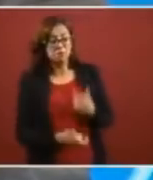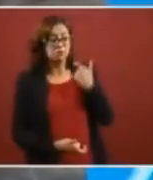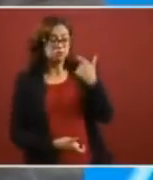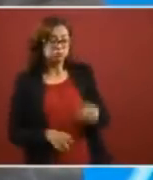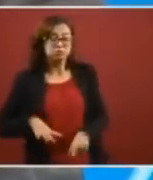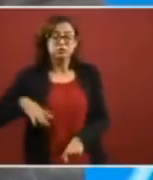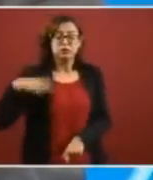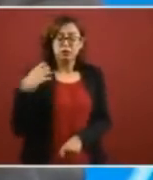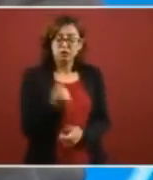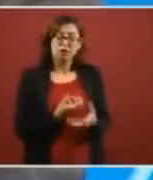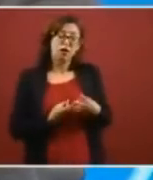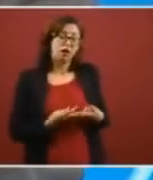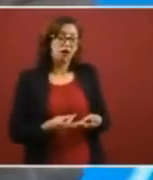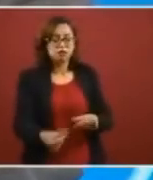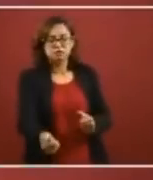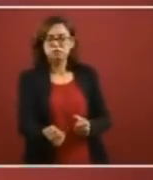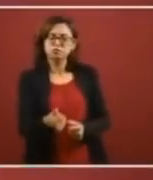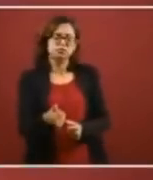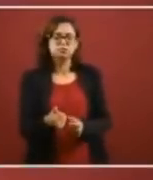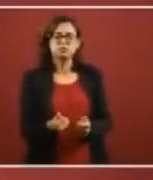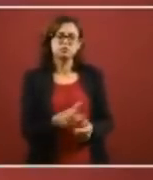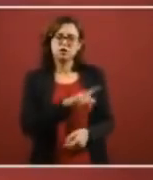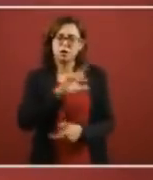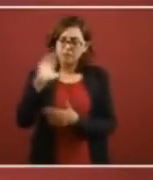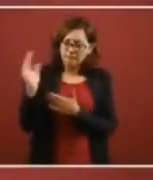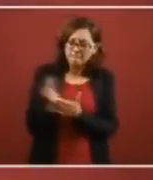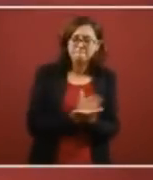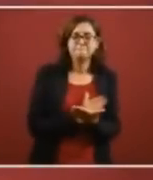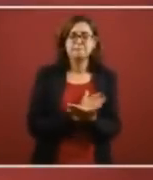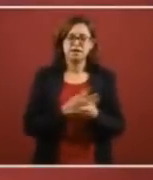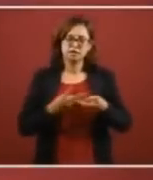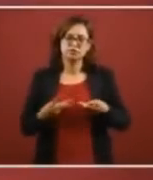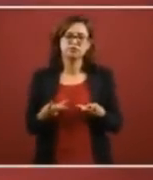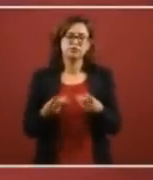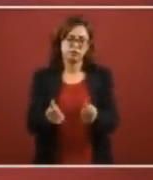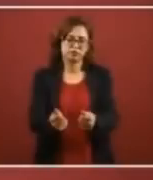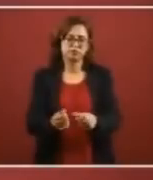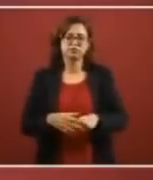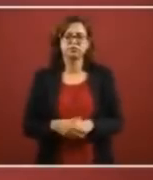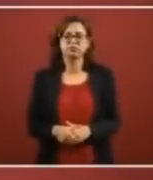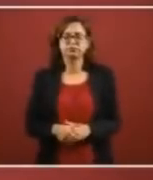que se reduzca el costo del gobierno a la sociedad